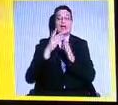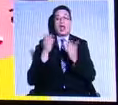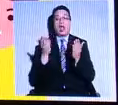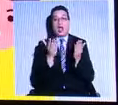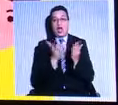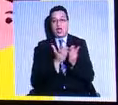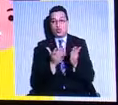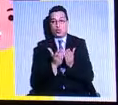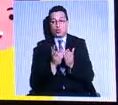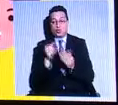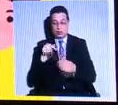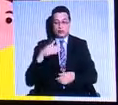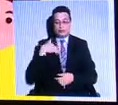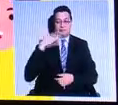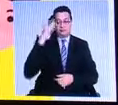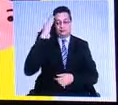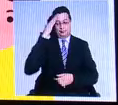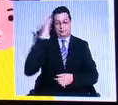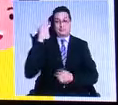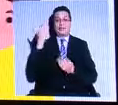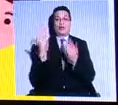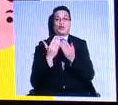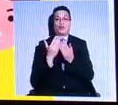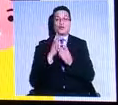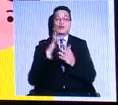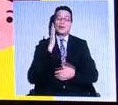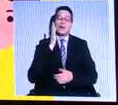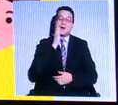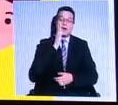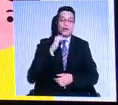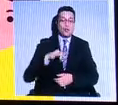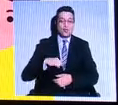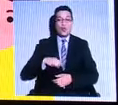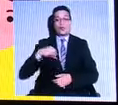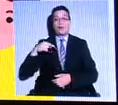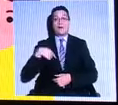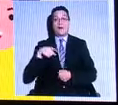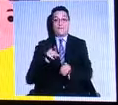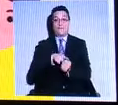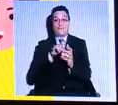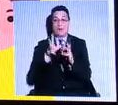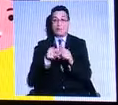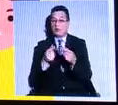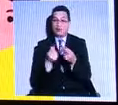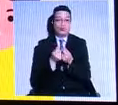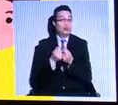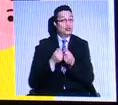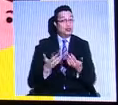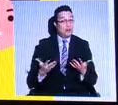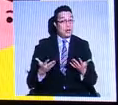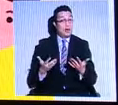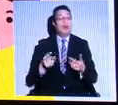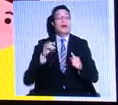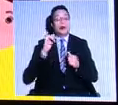Hoy recuerdo mis años de estudiante con gran cariño y orgullo, ya que a pesar de que mi familia no contaba con muchos recursos, pude terminar mi carrera